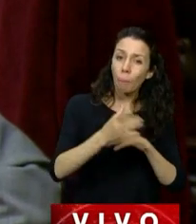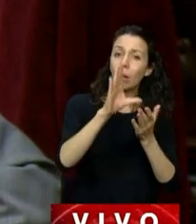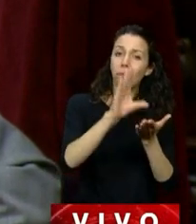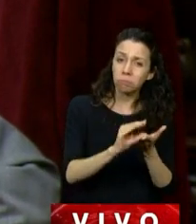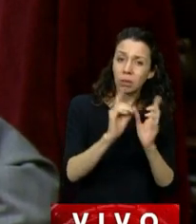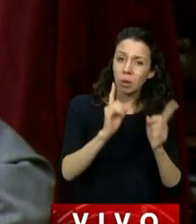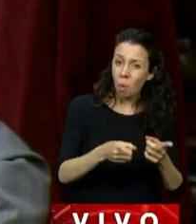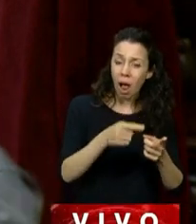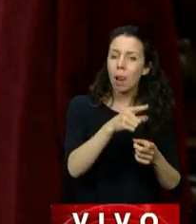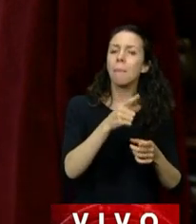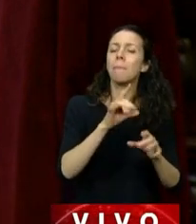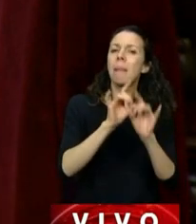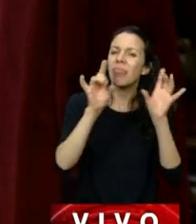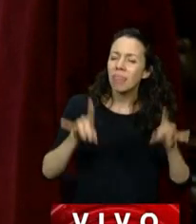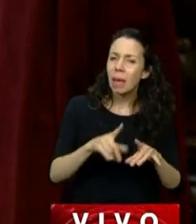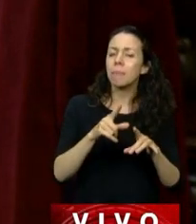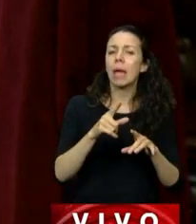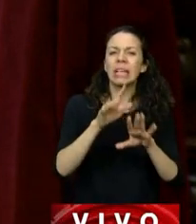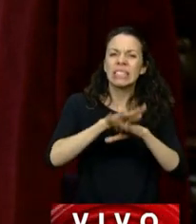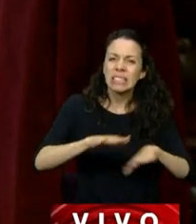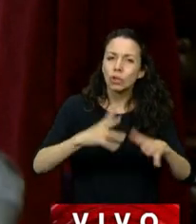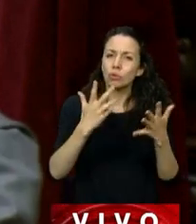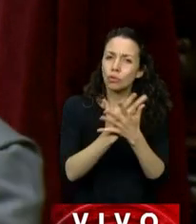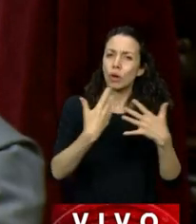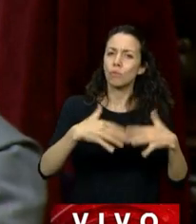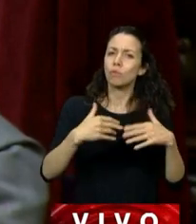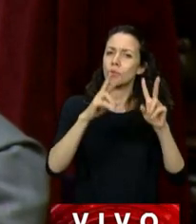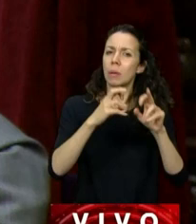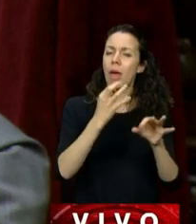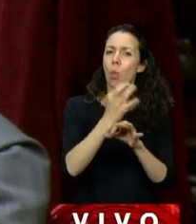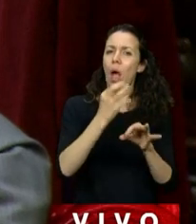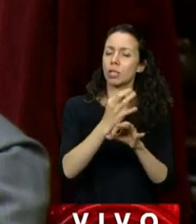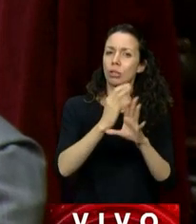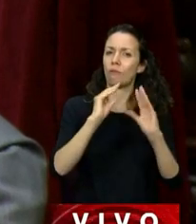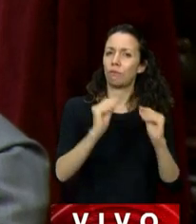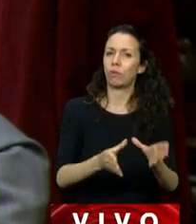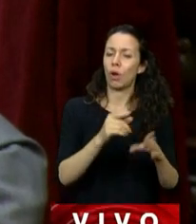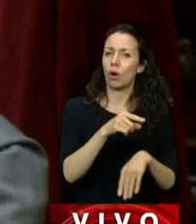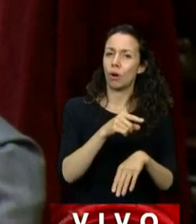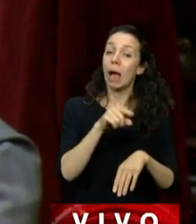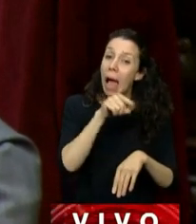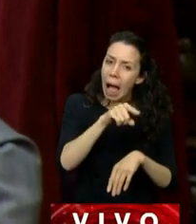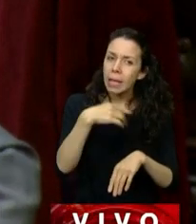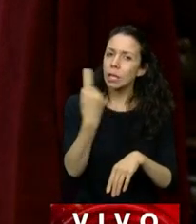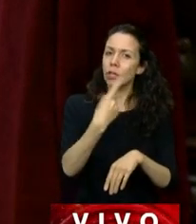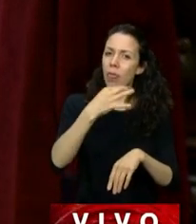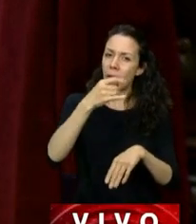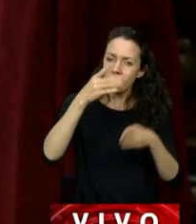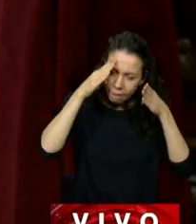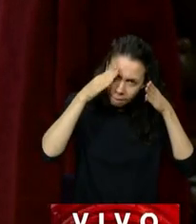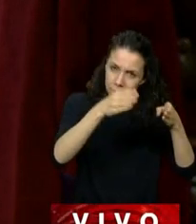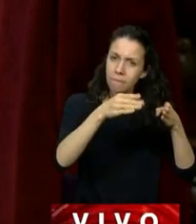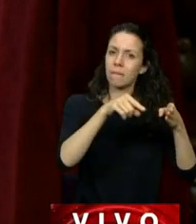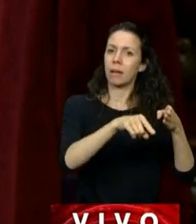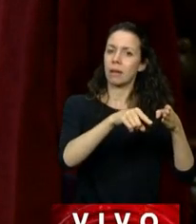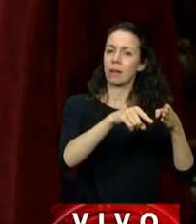jóvenes, señor presidente, y donde más fuerte deberíamos centrarnos y ejercer en el presupuesto.